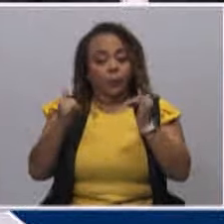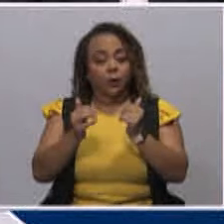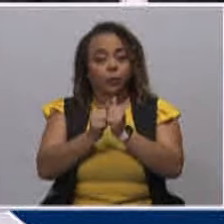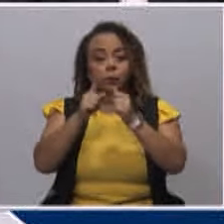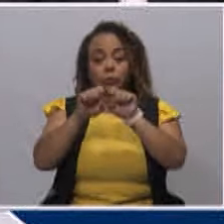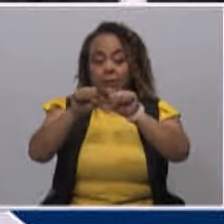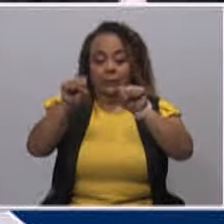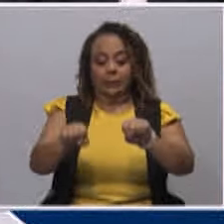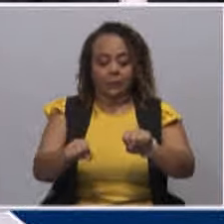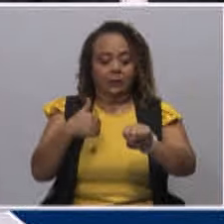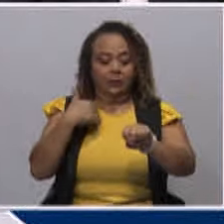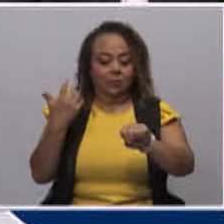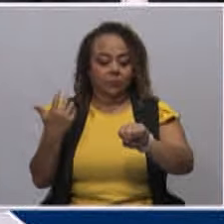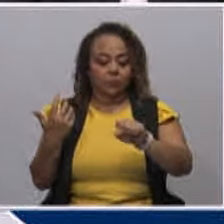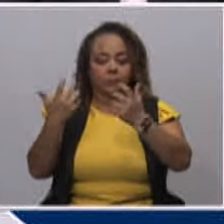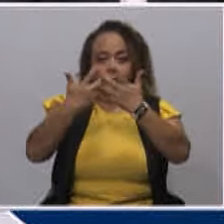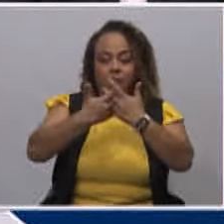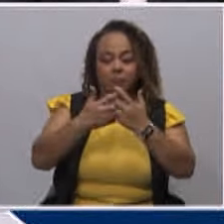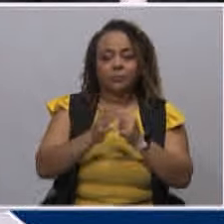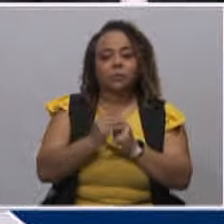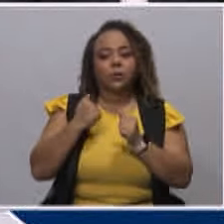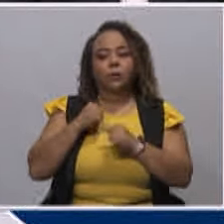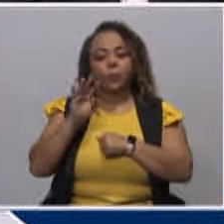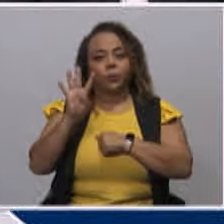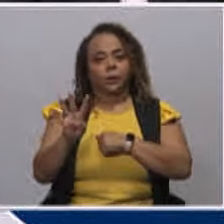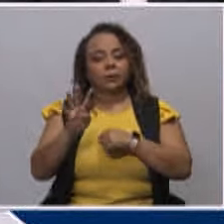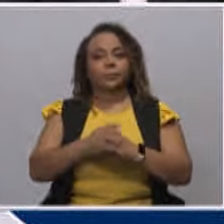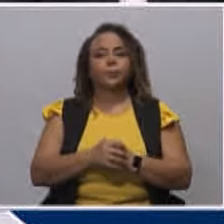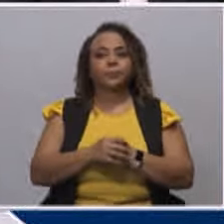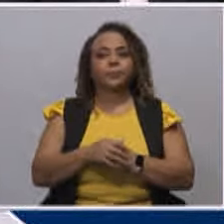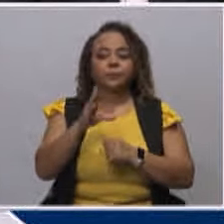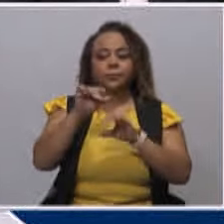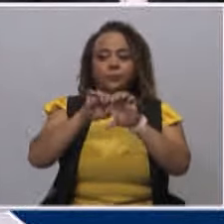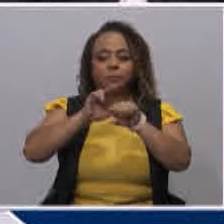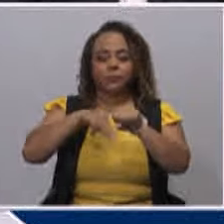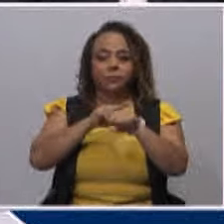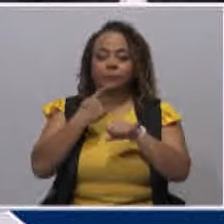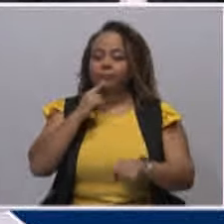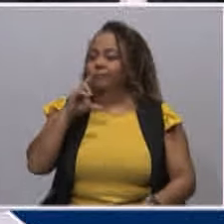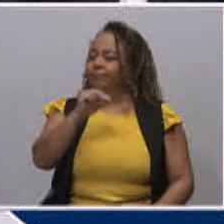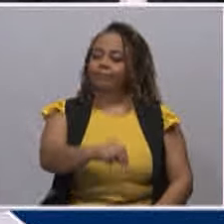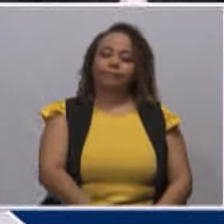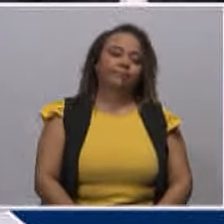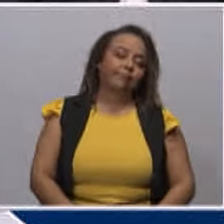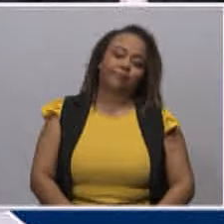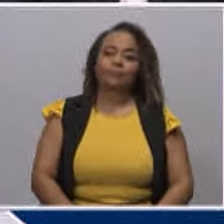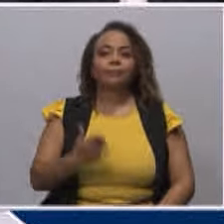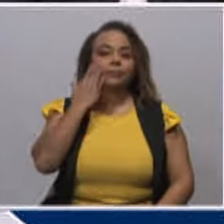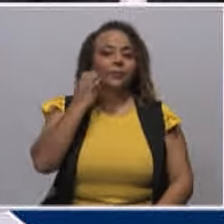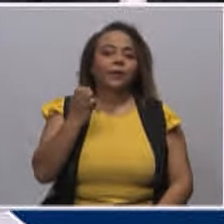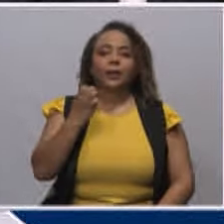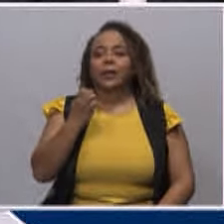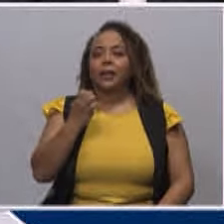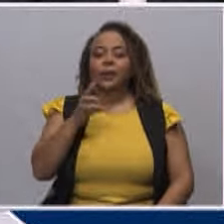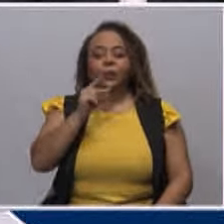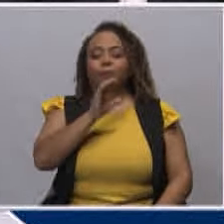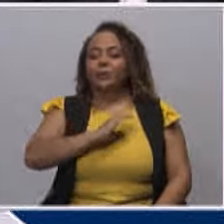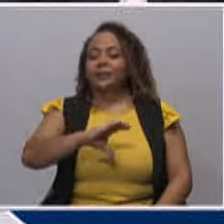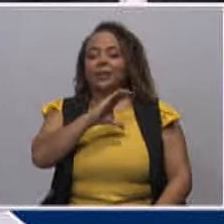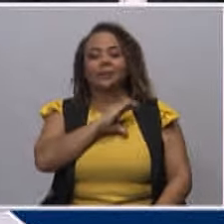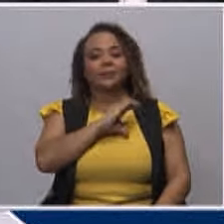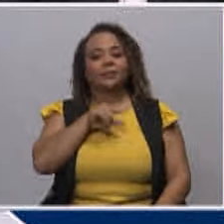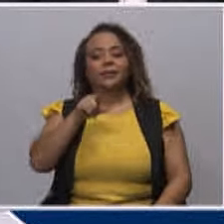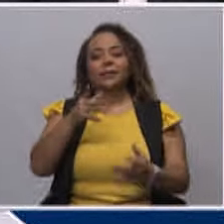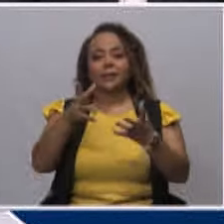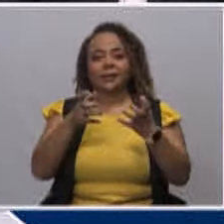a él que tiene afinidad con línea de cuatro y en selección de Costa Rica dice no porque no no son las características